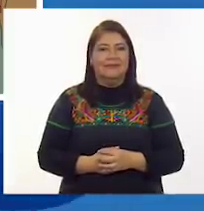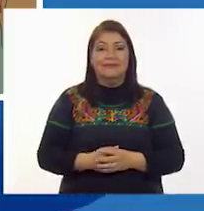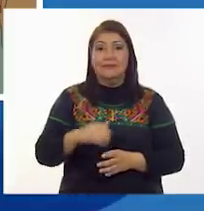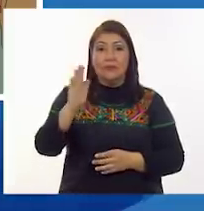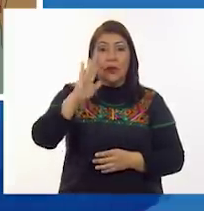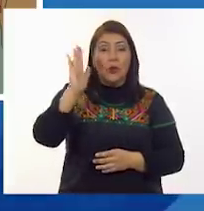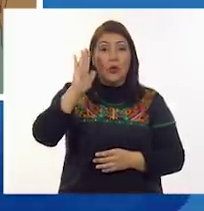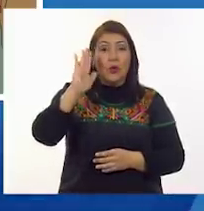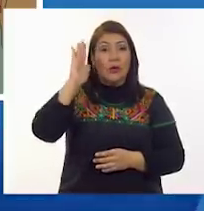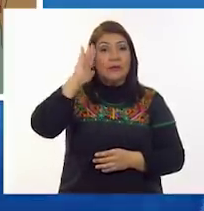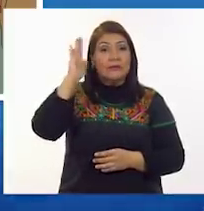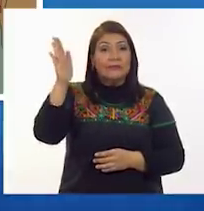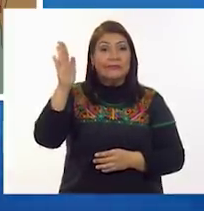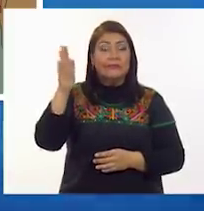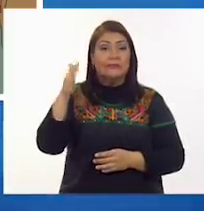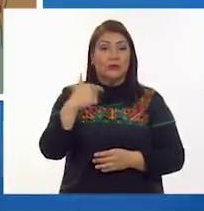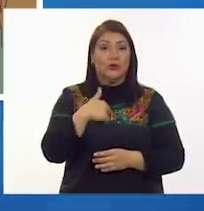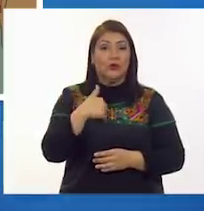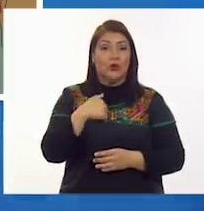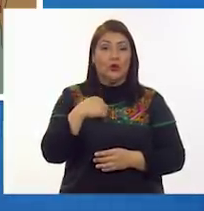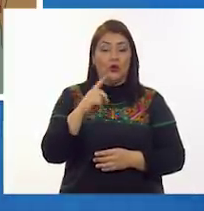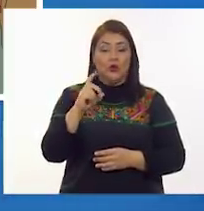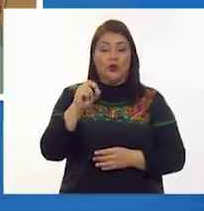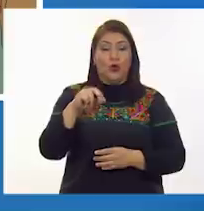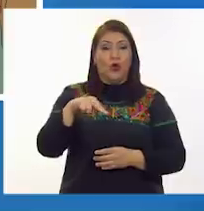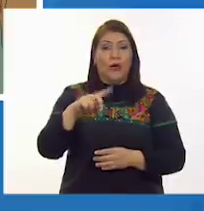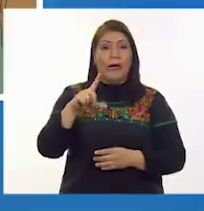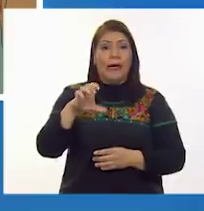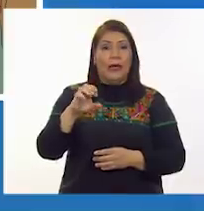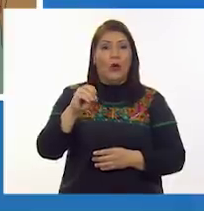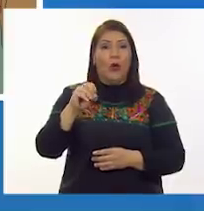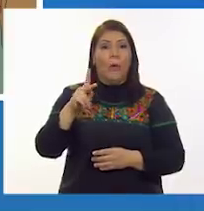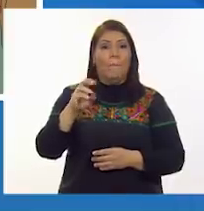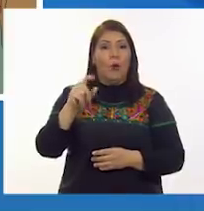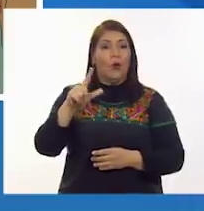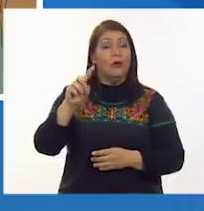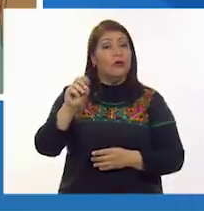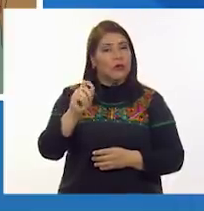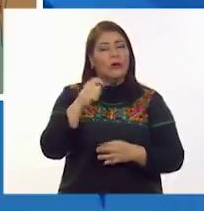Hola, ¿qué tal? Yo soy don Leopoldo. Y fíjense